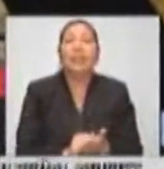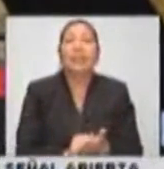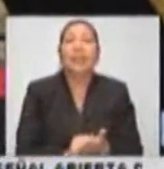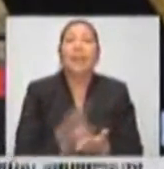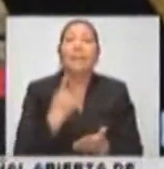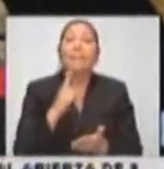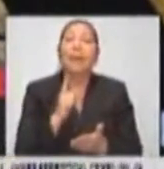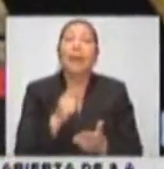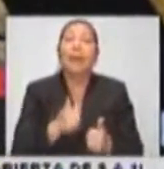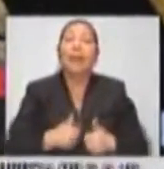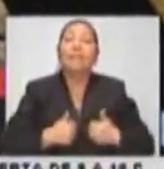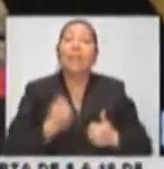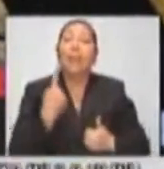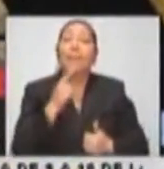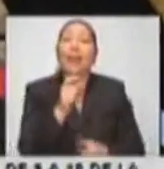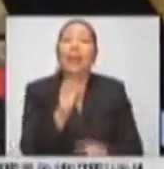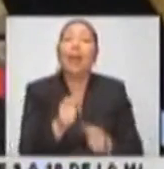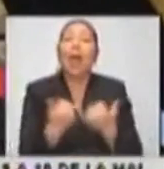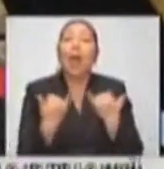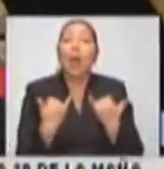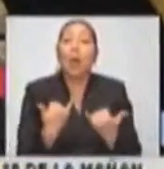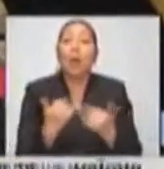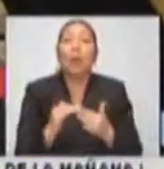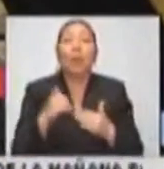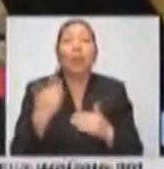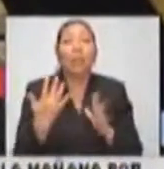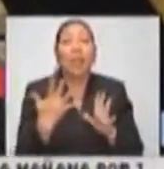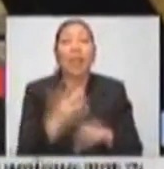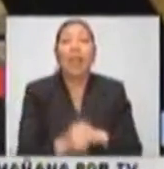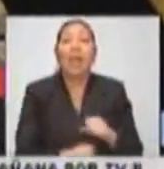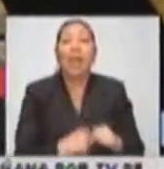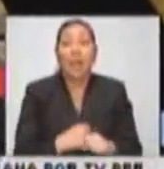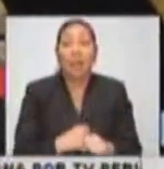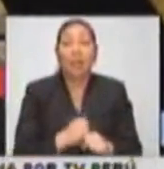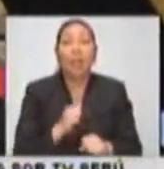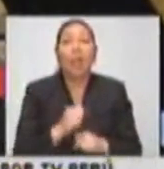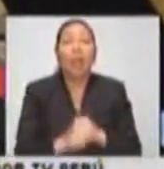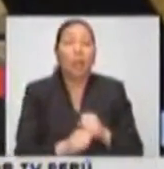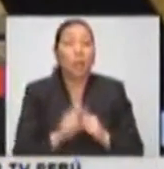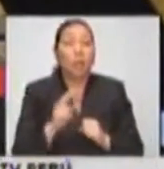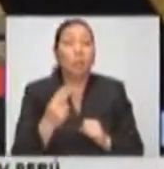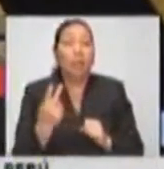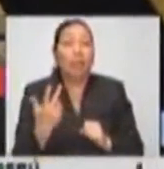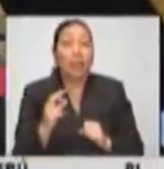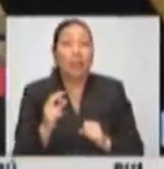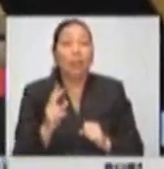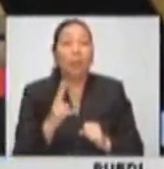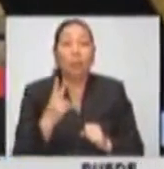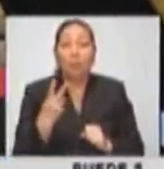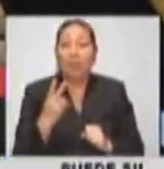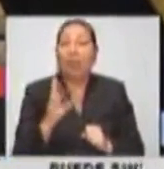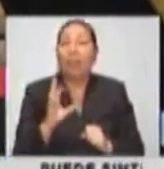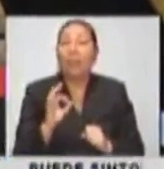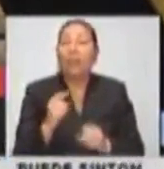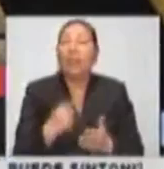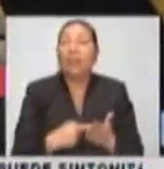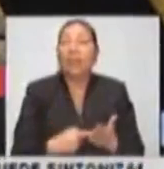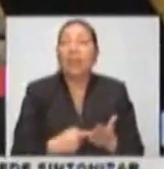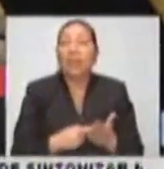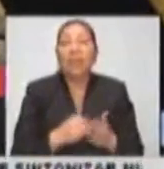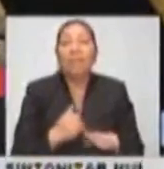le sirve a la vida de la población ahora, dentro de 10 años, al 2030, al 2050, y qué nos sirve de